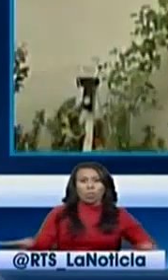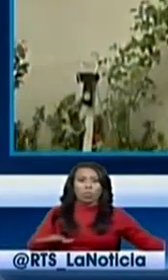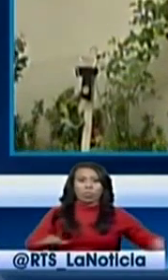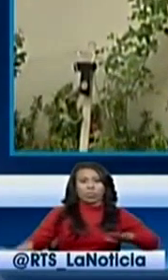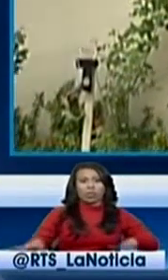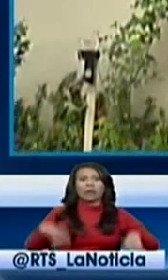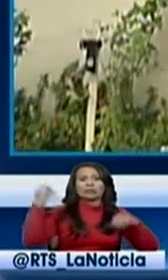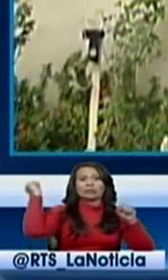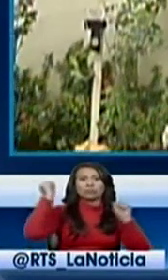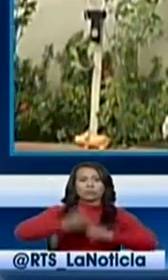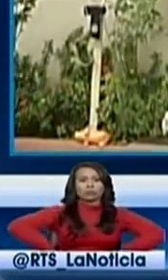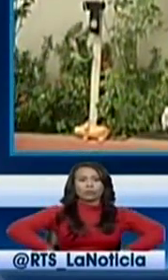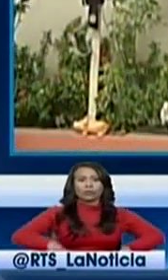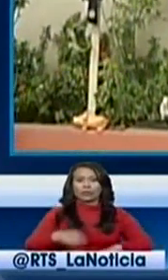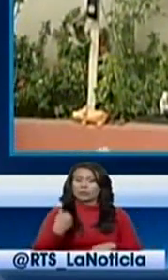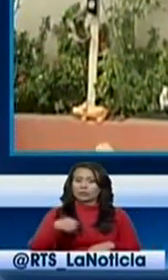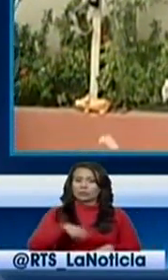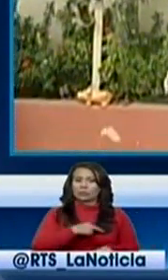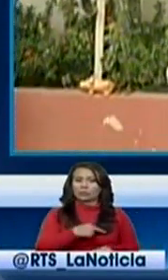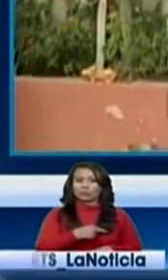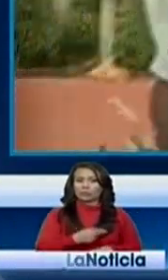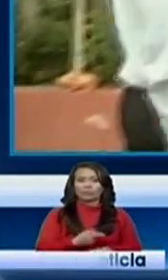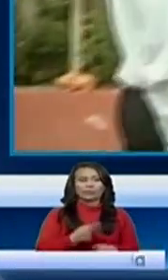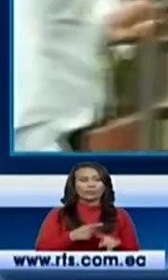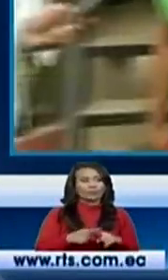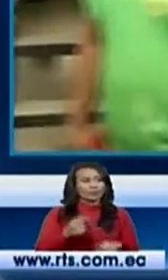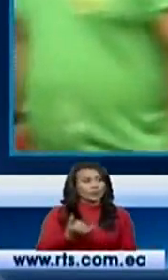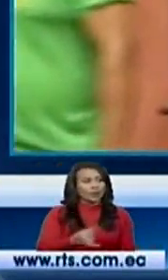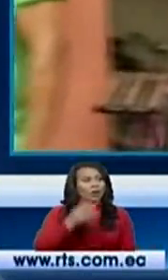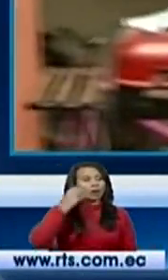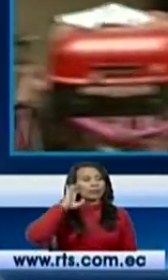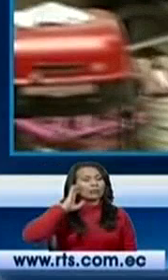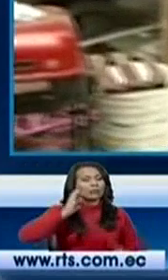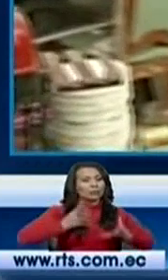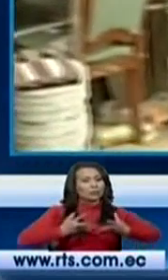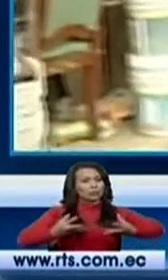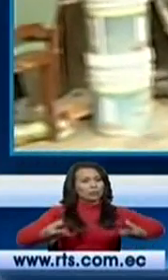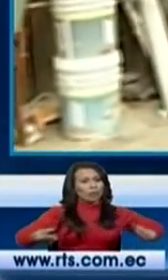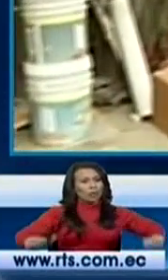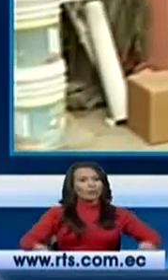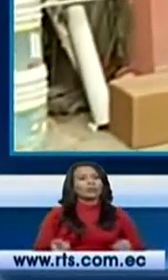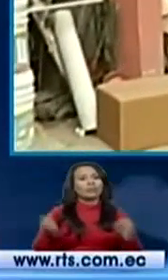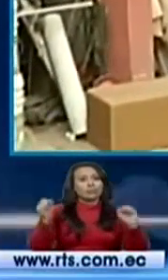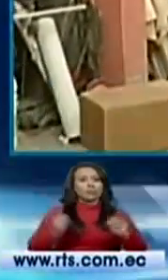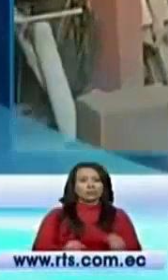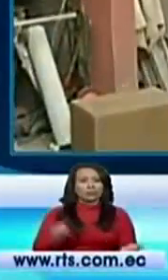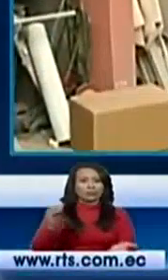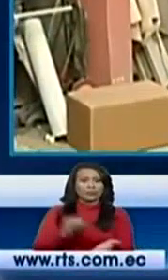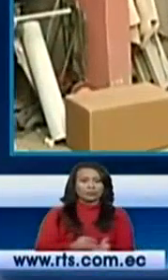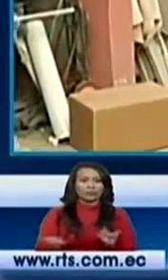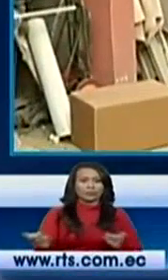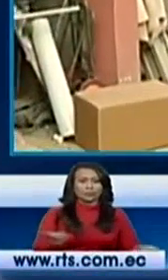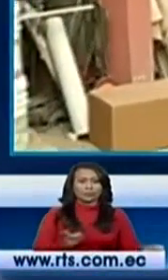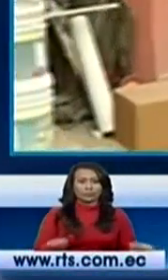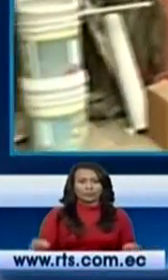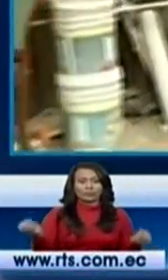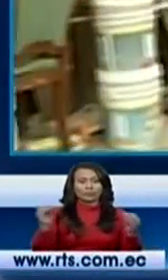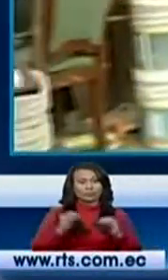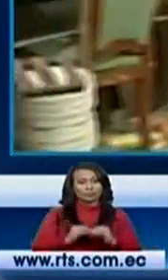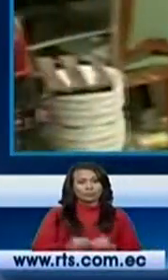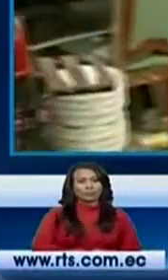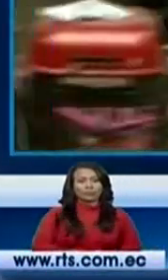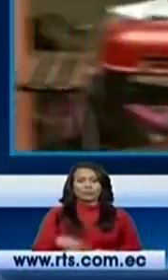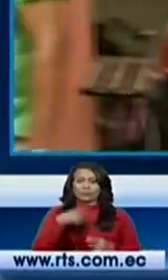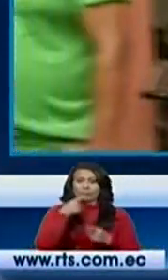solo evento y ese sí podría ser ya más preocupante o quizá podría presentarse ya como terremoto. Por lo menos en